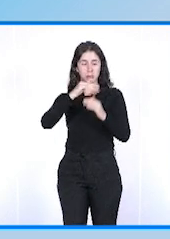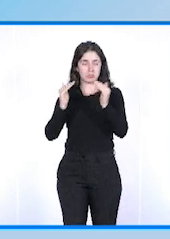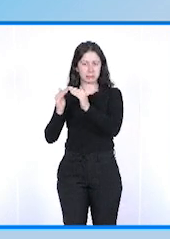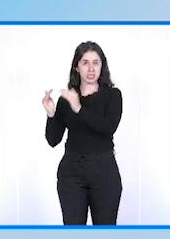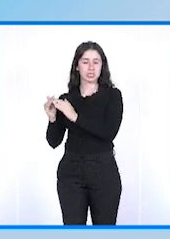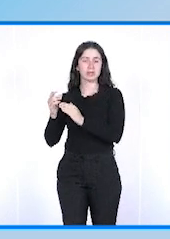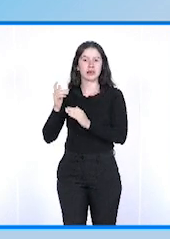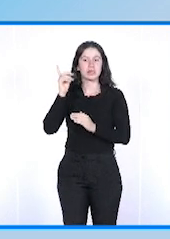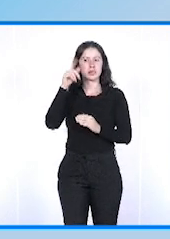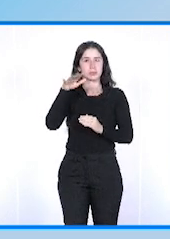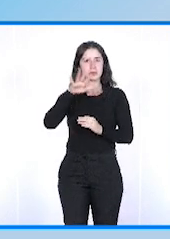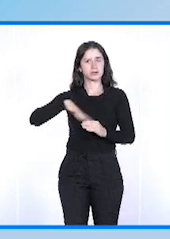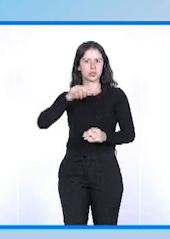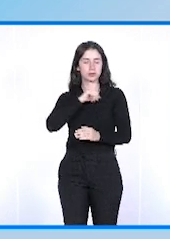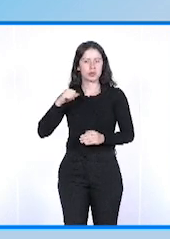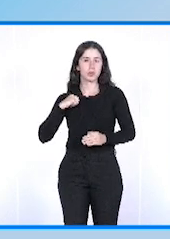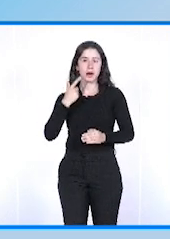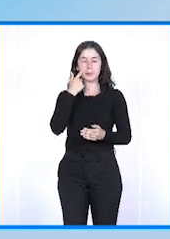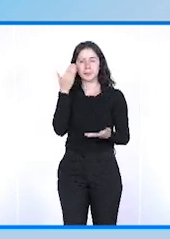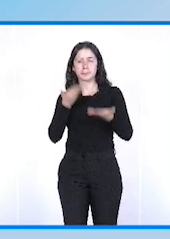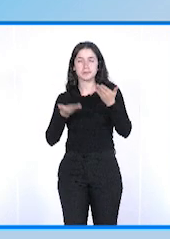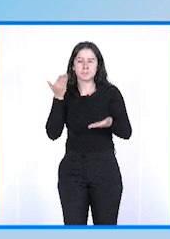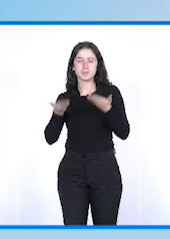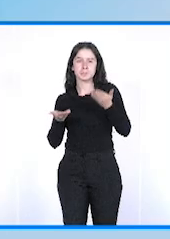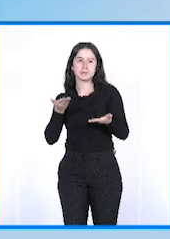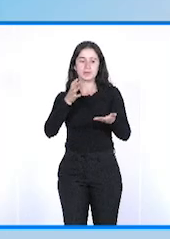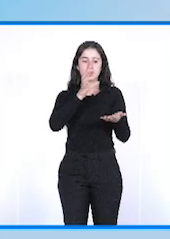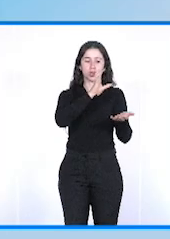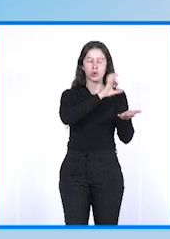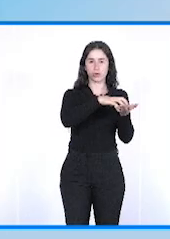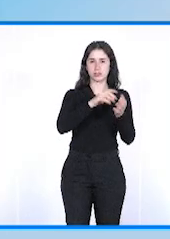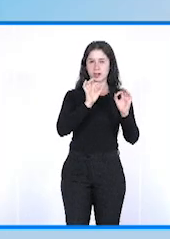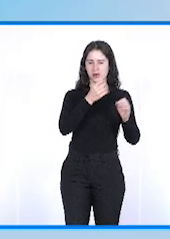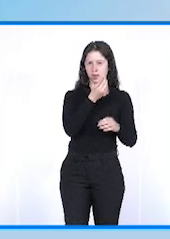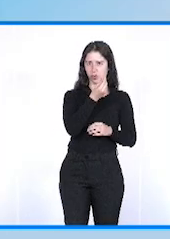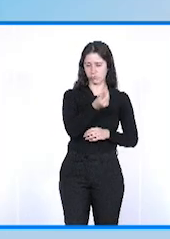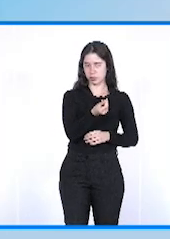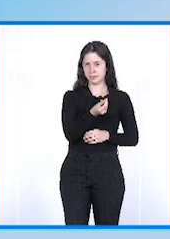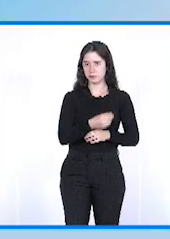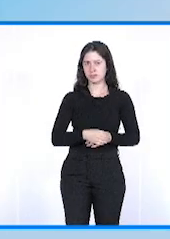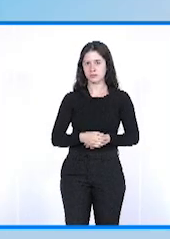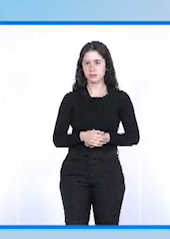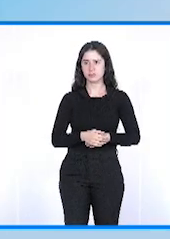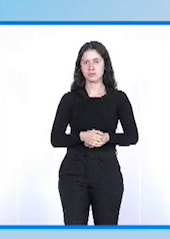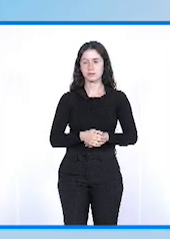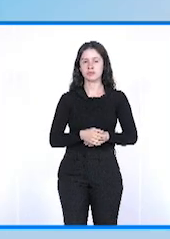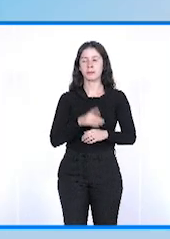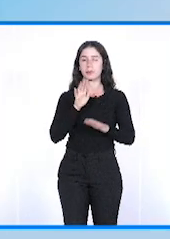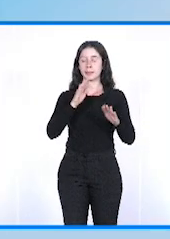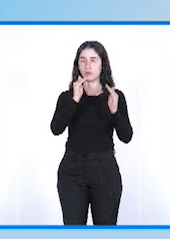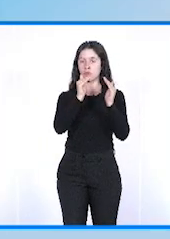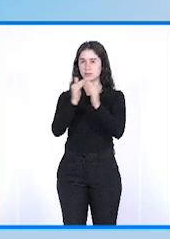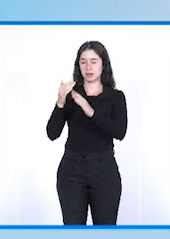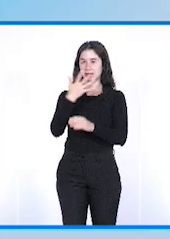comunidad Autónoma para hacer una comparabilidad entre los mismos centros de coste no pero e las 54